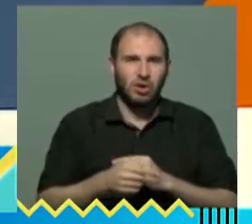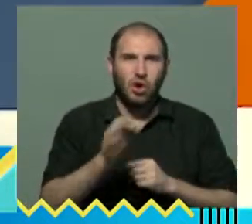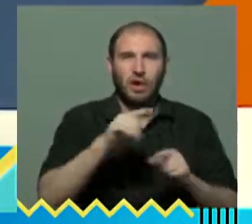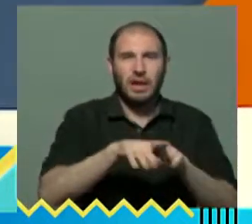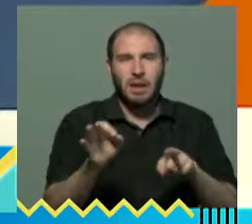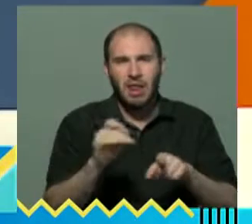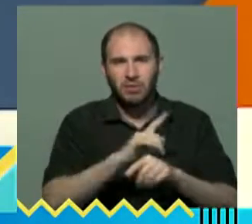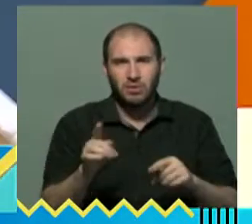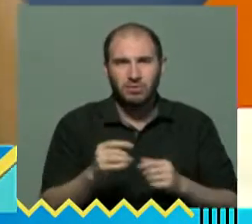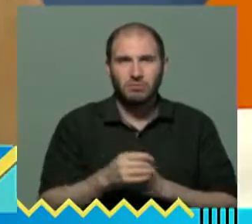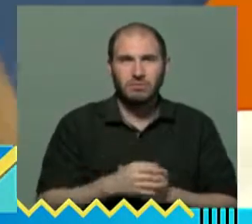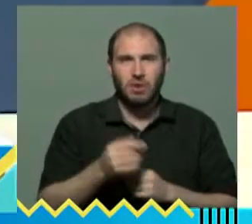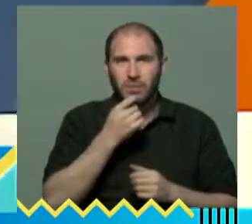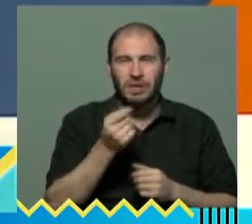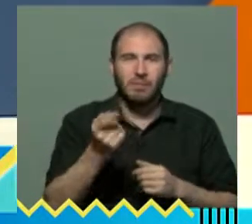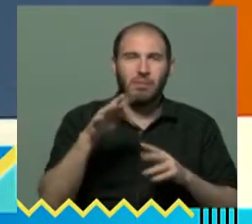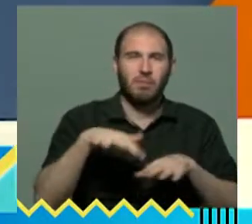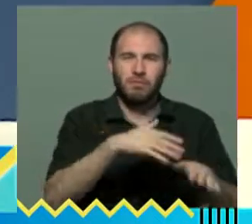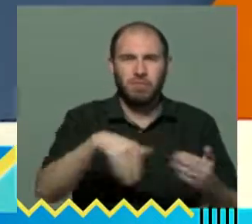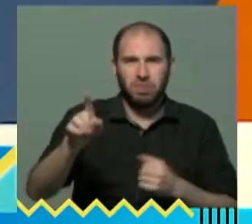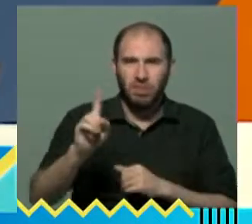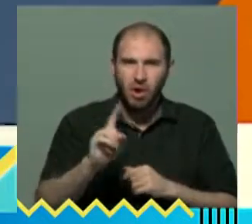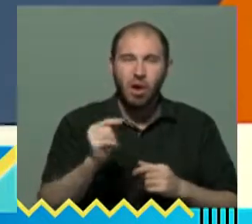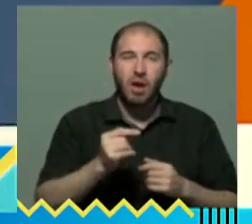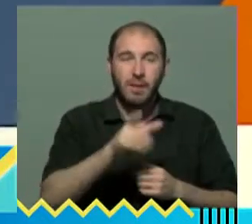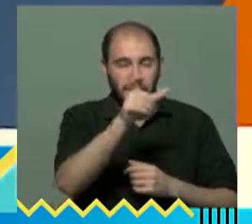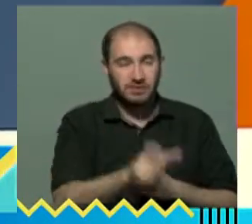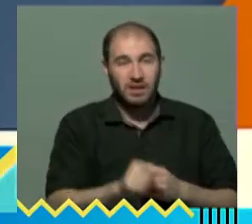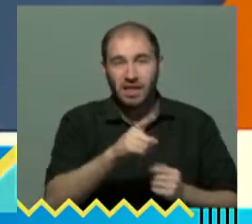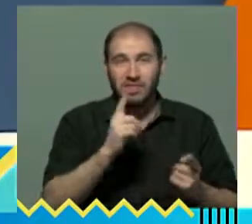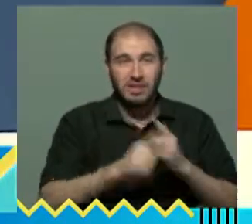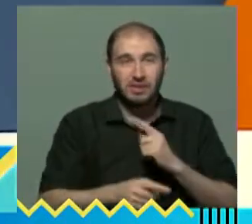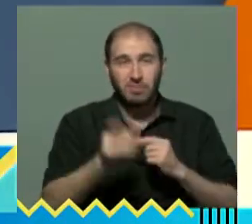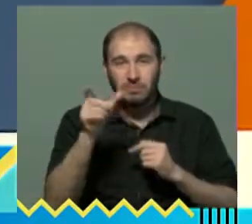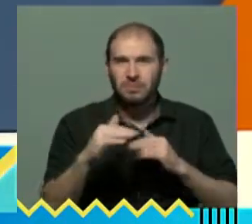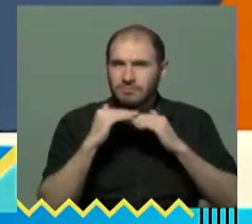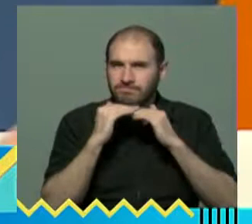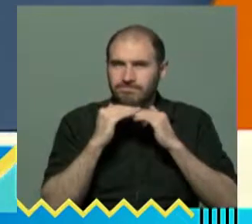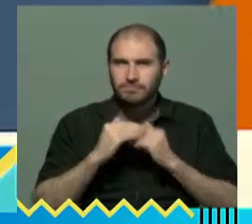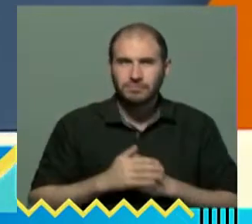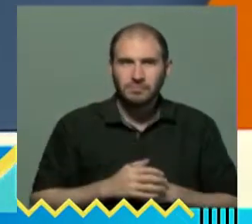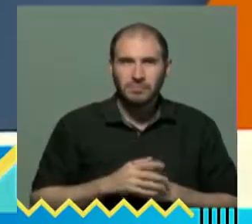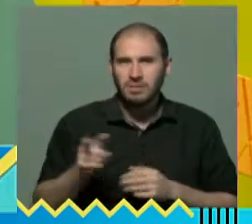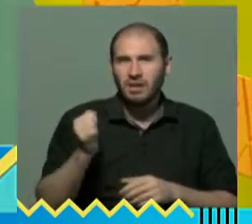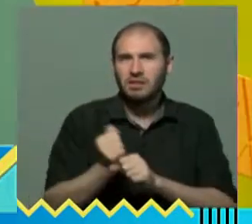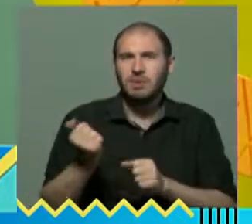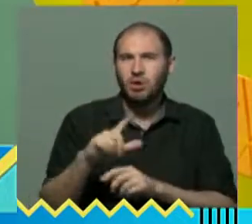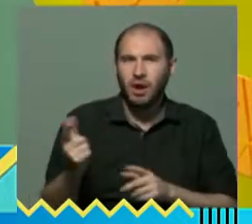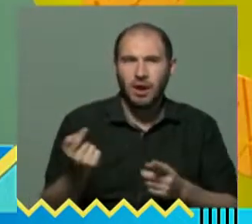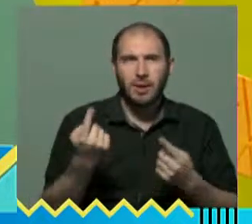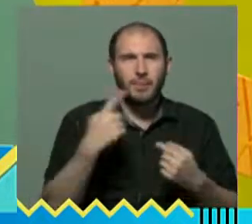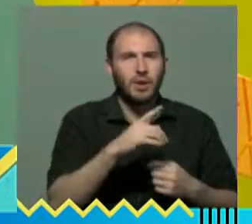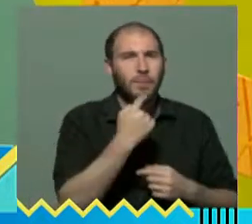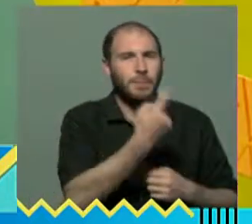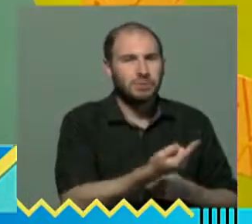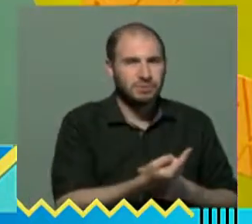hermano ni que nadie, ni te estoy diciendo tampoco que lo llevan a marchas, ni mucho menos. Yo te estoy diciendo que el tipo directamente está viendo a alguien que no labura. Pero por ejemplo, tengo una pregunta.